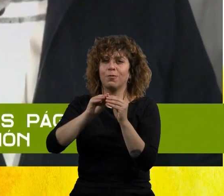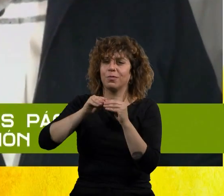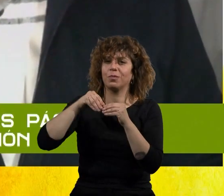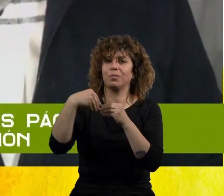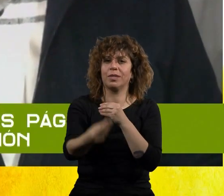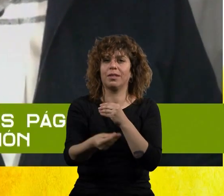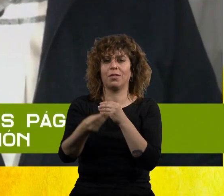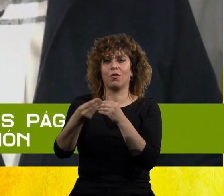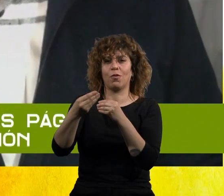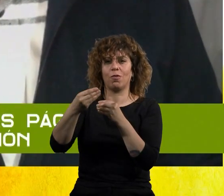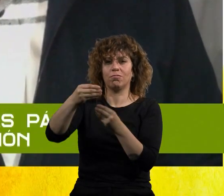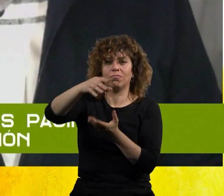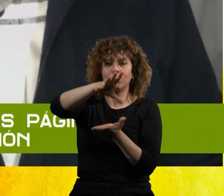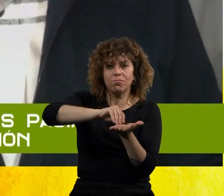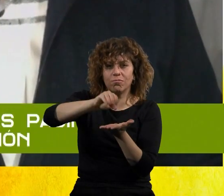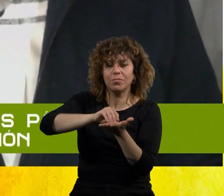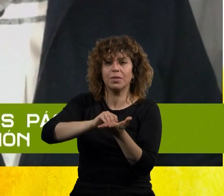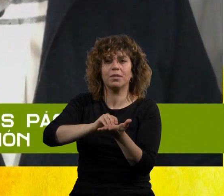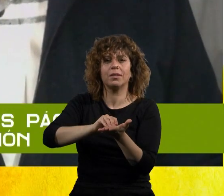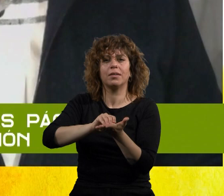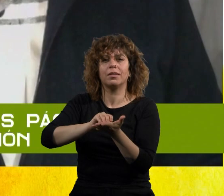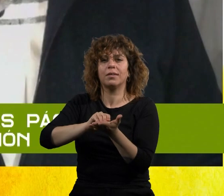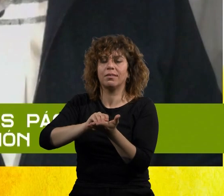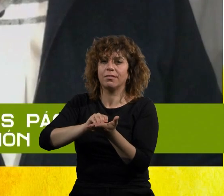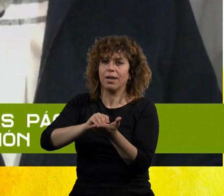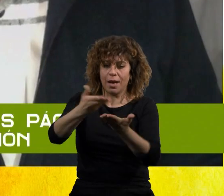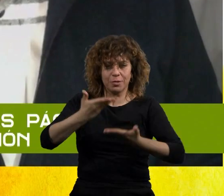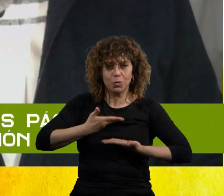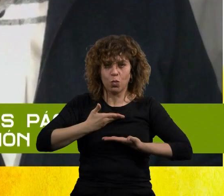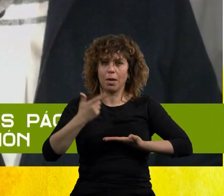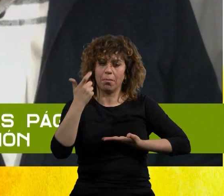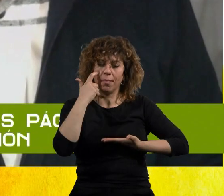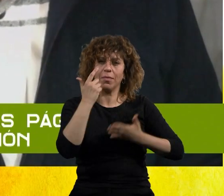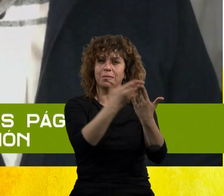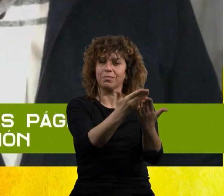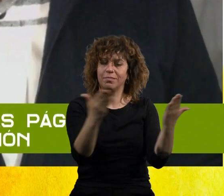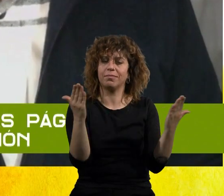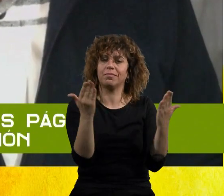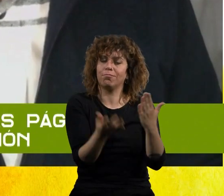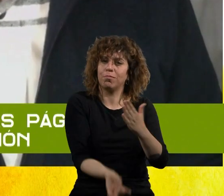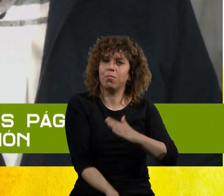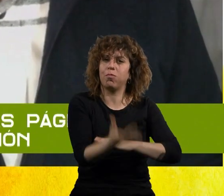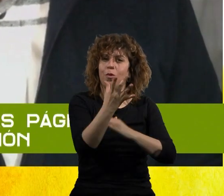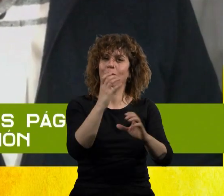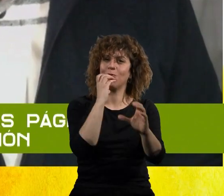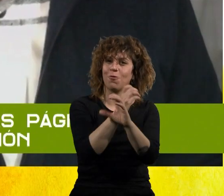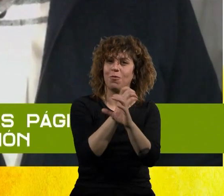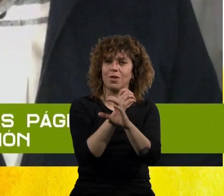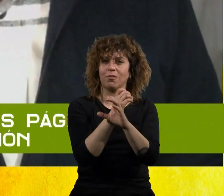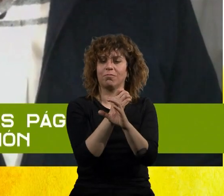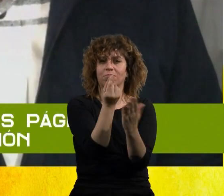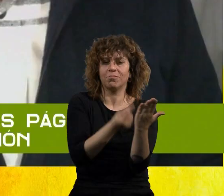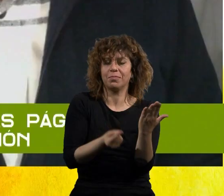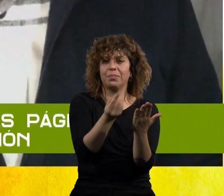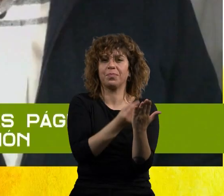satírica os sirvió para vosotros, ¿no?, para documentaros, para crear esa exposición, ese cómic. De hecho,